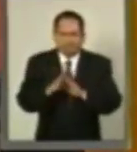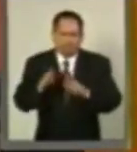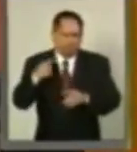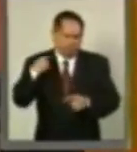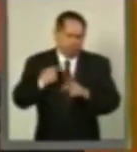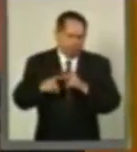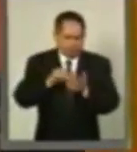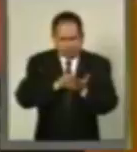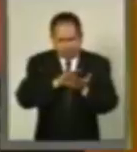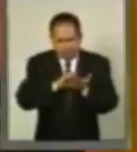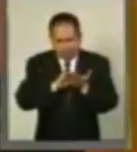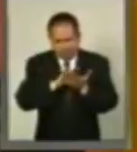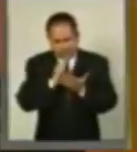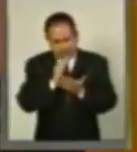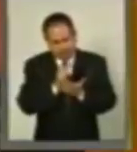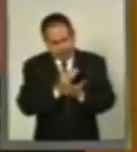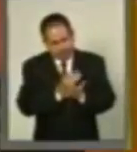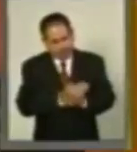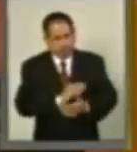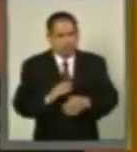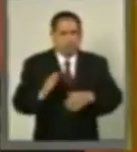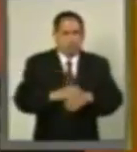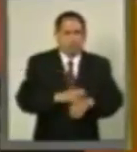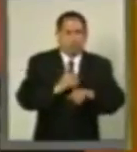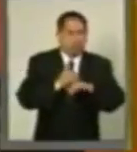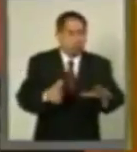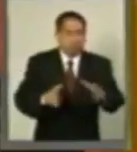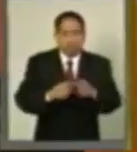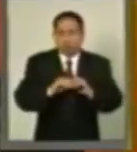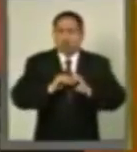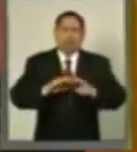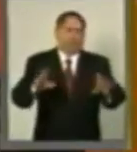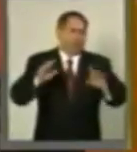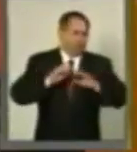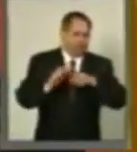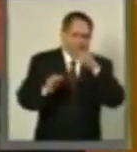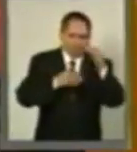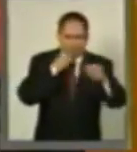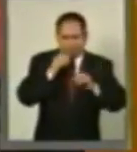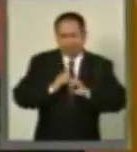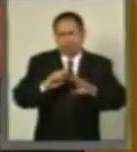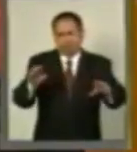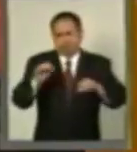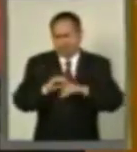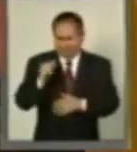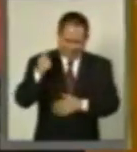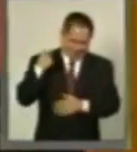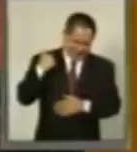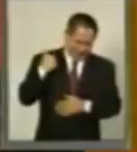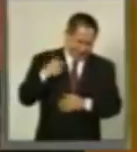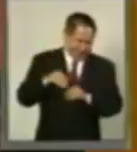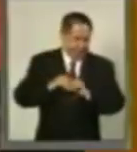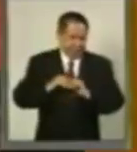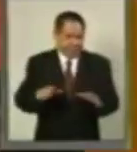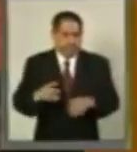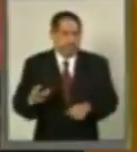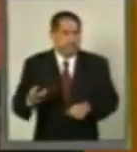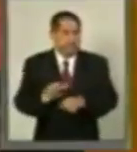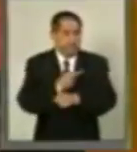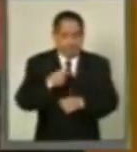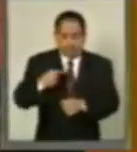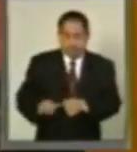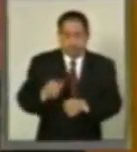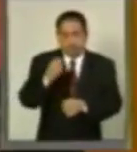sabemos, porque ha sido información ampliamente difundida en las horas recientes, el pasado mes